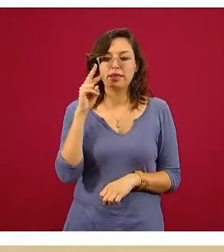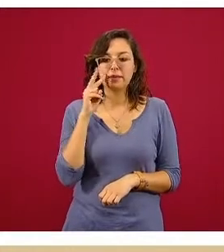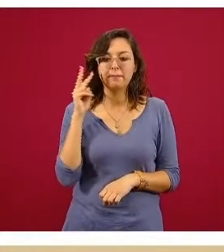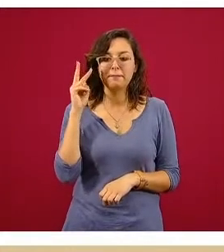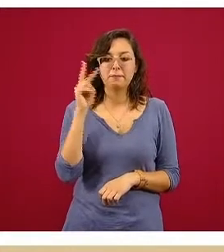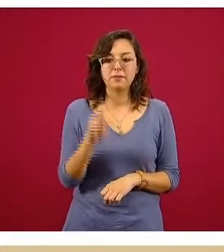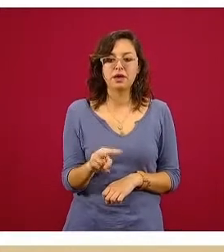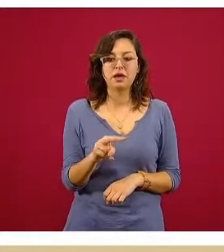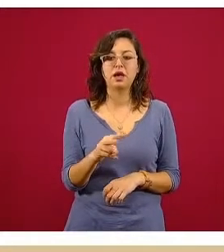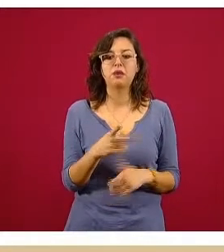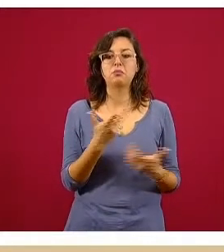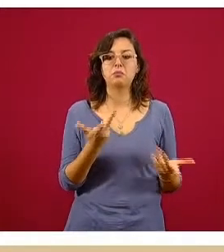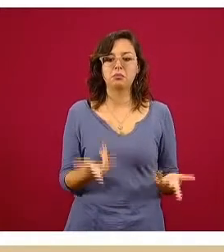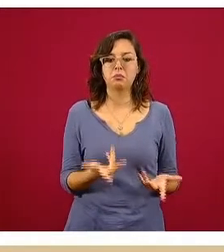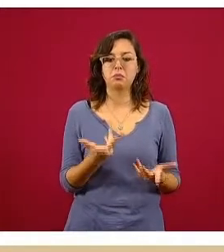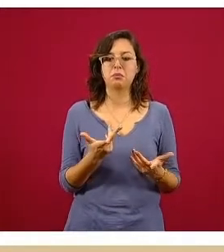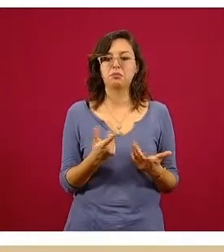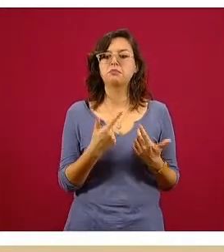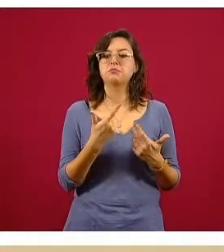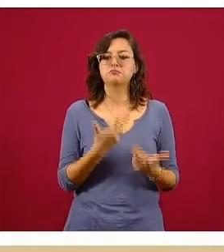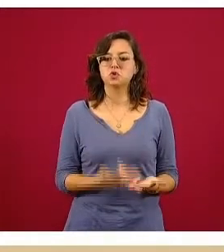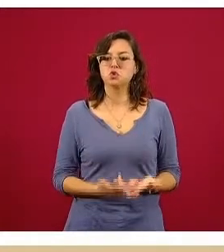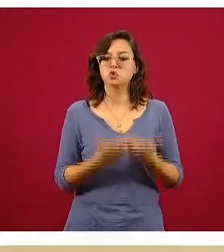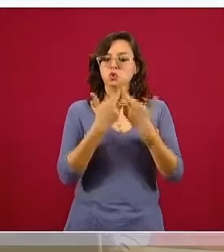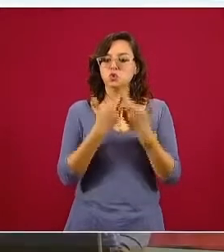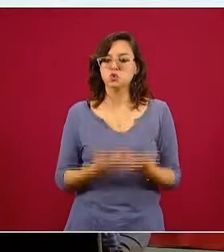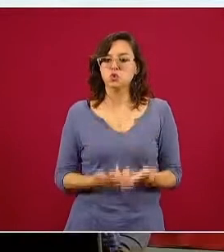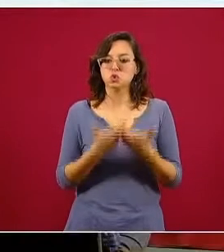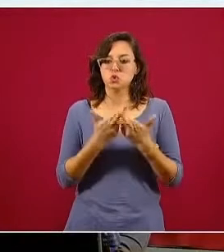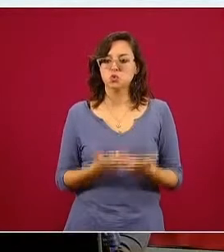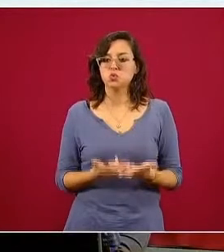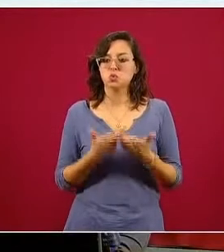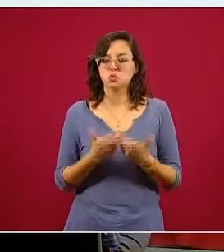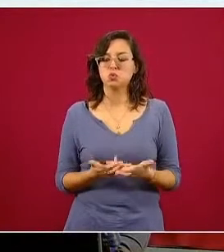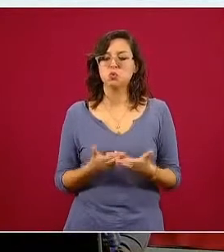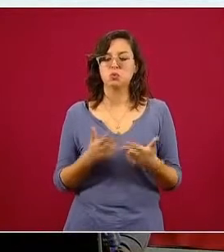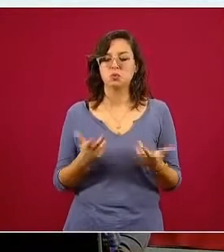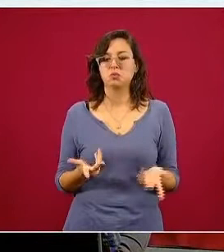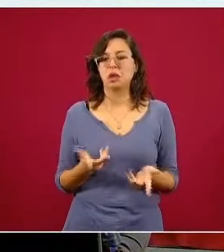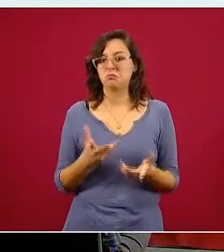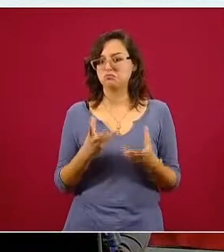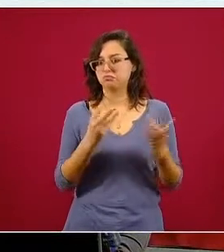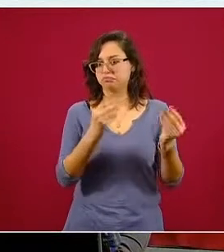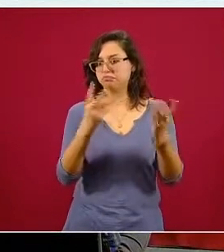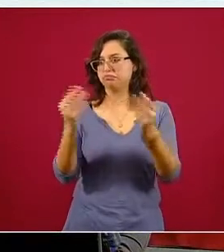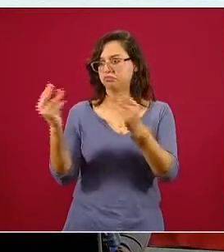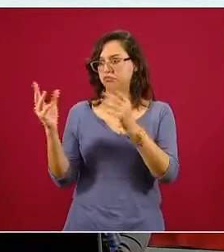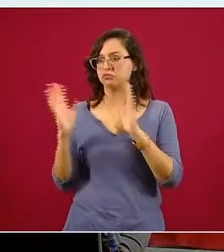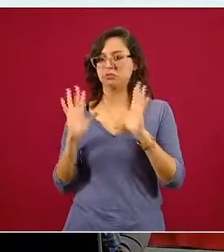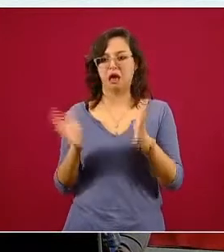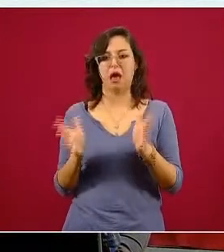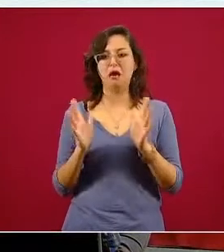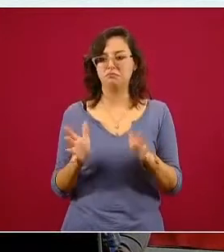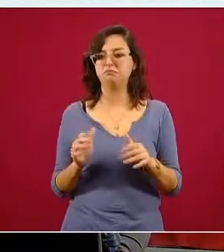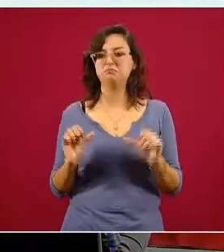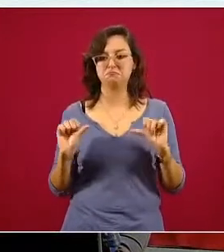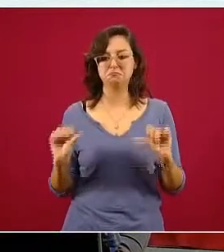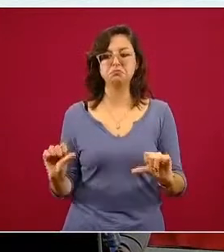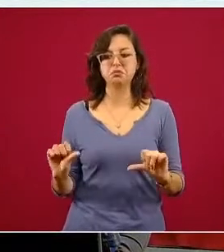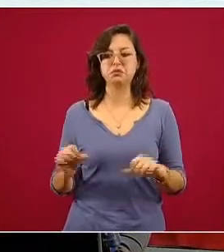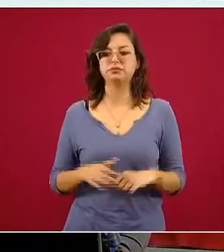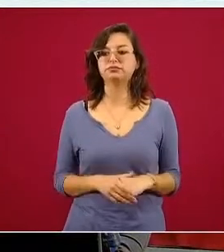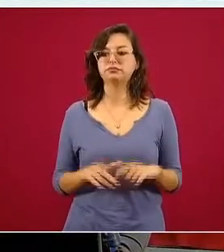tienen todavía más disponibilidad y están lógicamente por encima de ese nivel de seguridad. A nivel